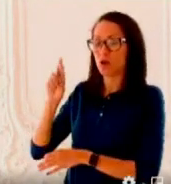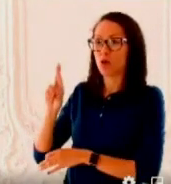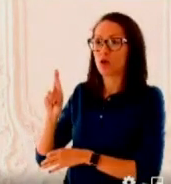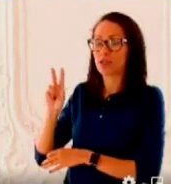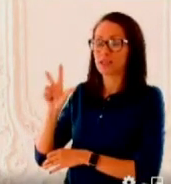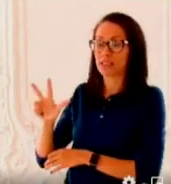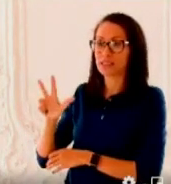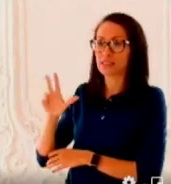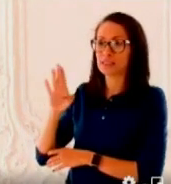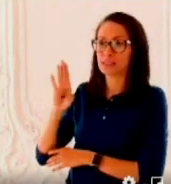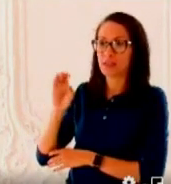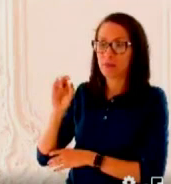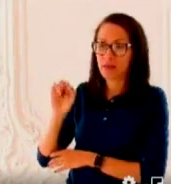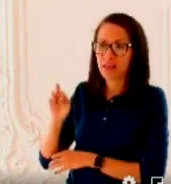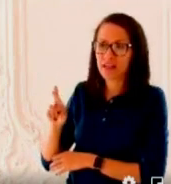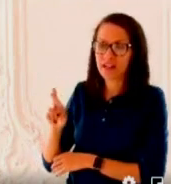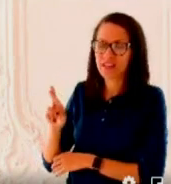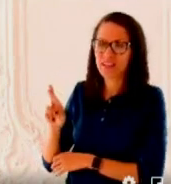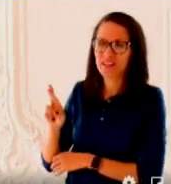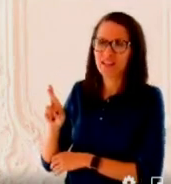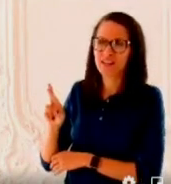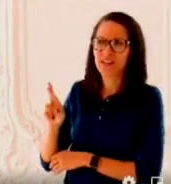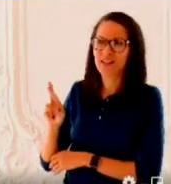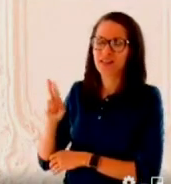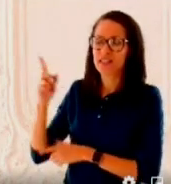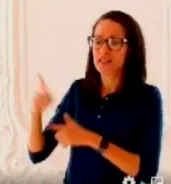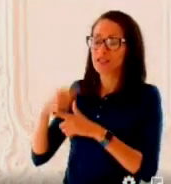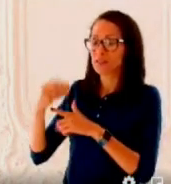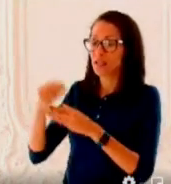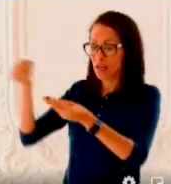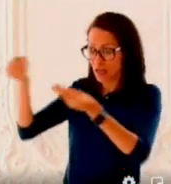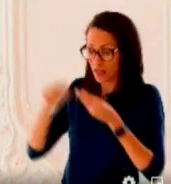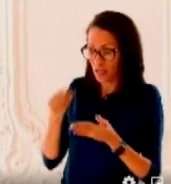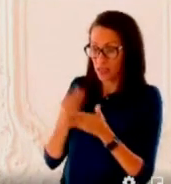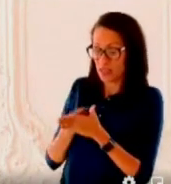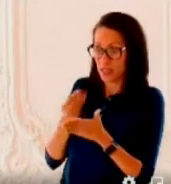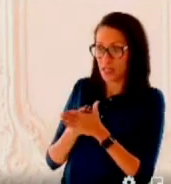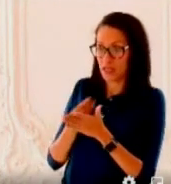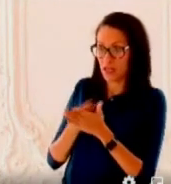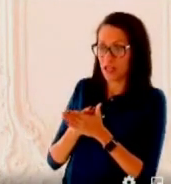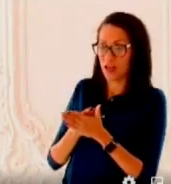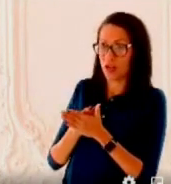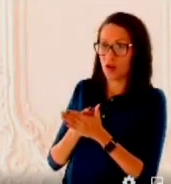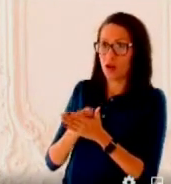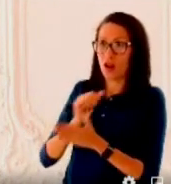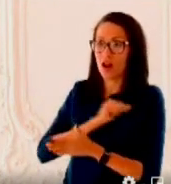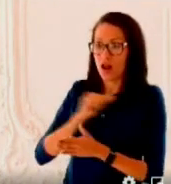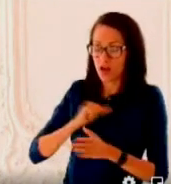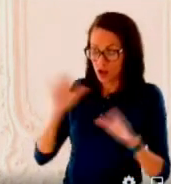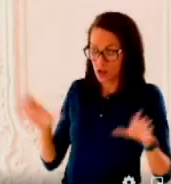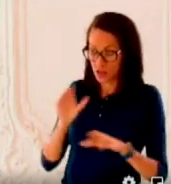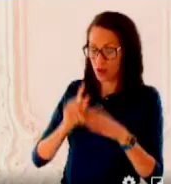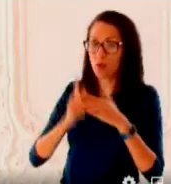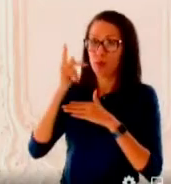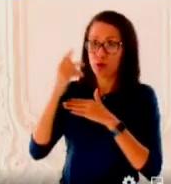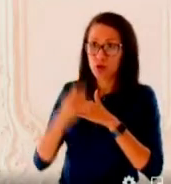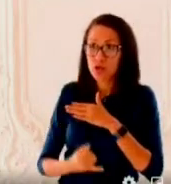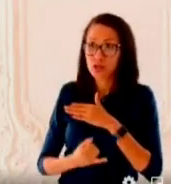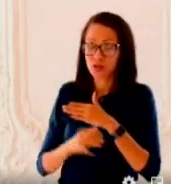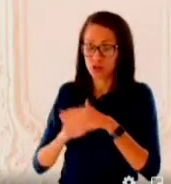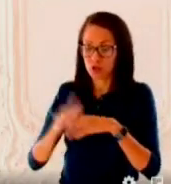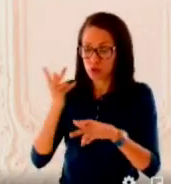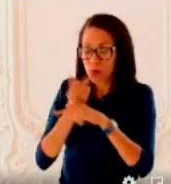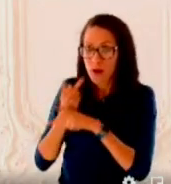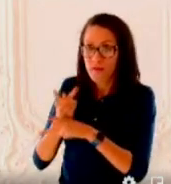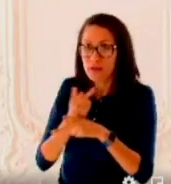CDBGP, Dial, que entonces le dieran los dineros a ellos, ellos llevaban, exacto, a cabo los proyectos, sí, y ustedes, sí, los supervisaban,